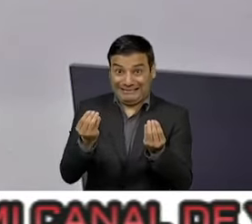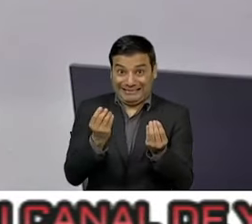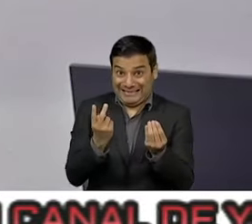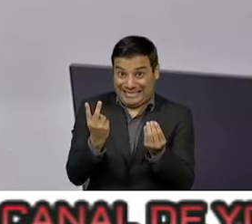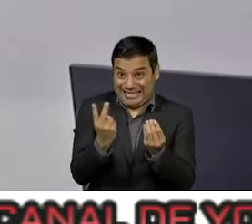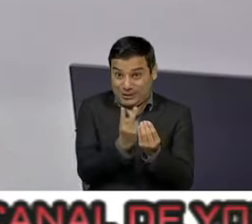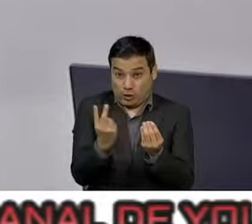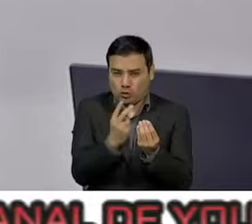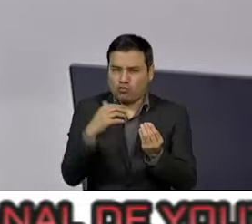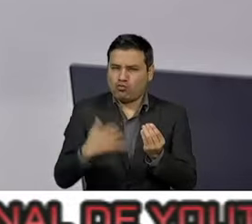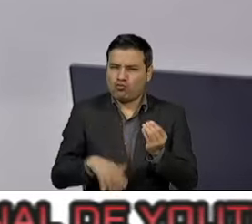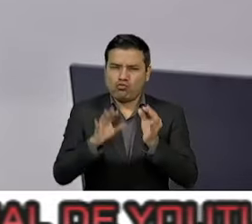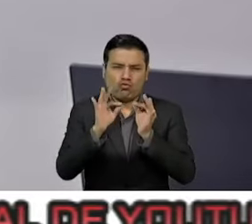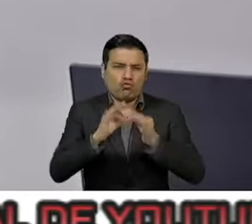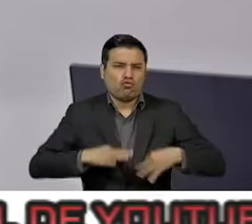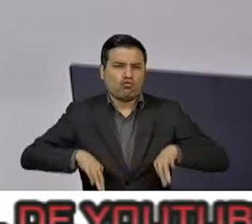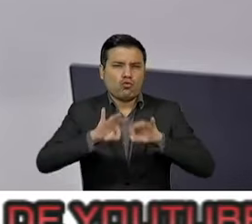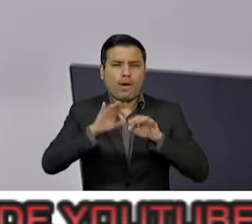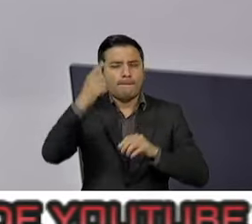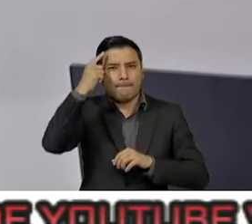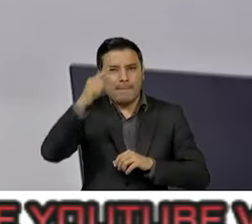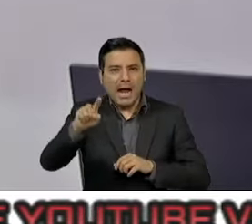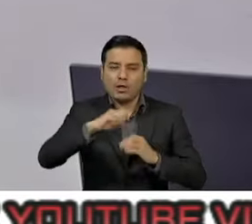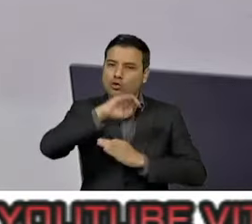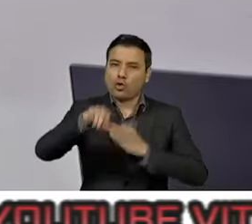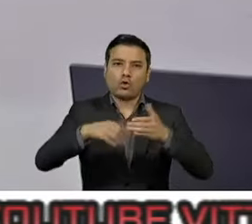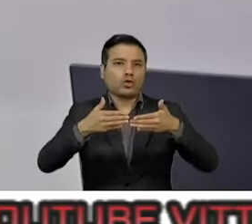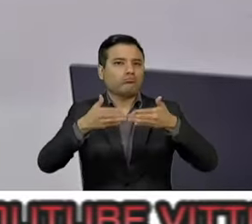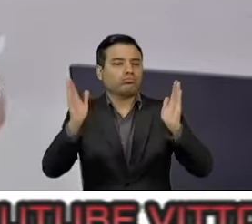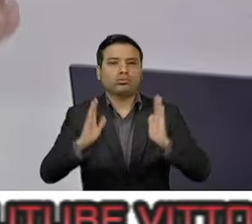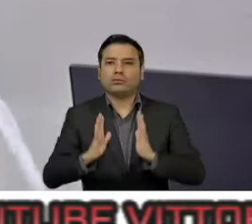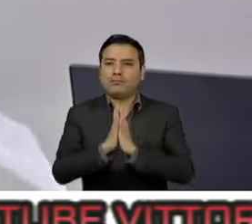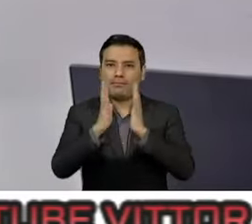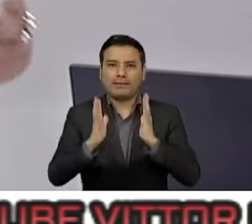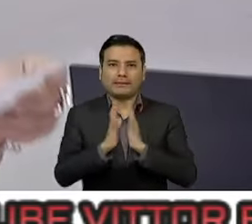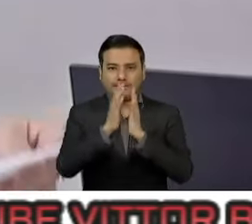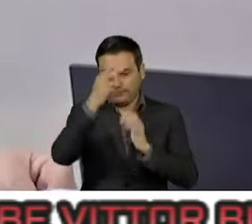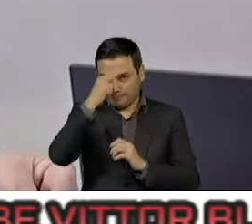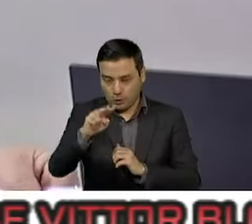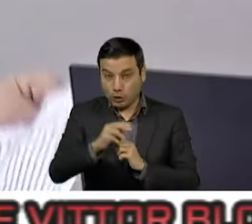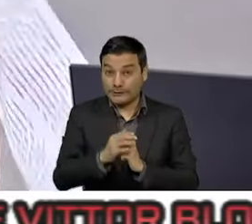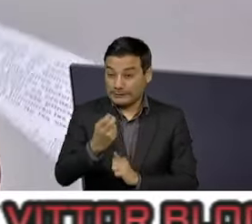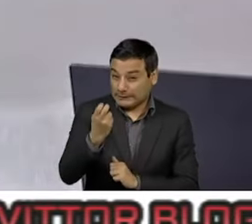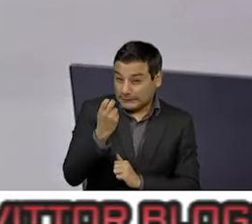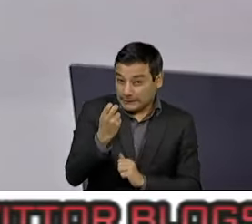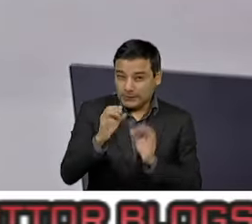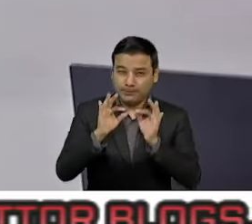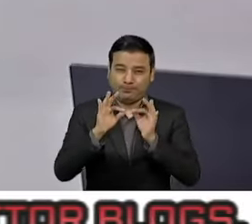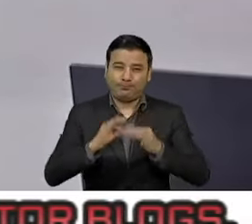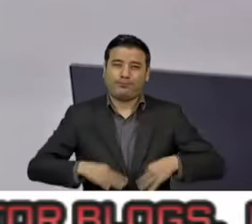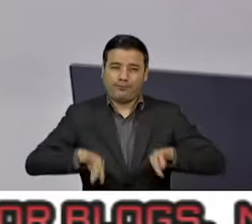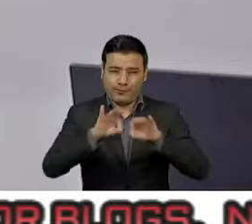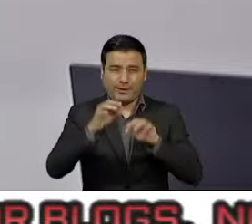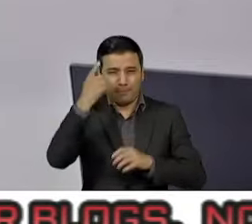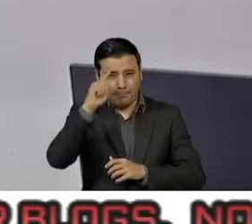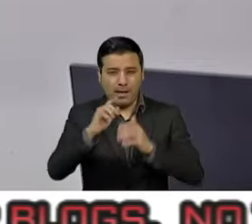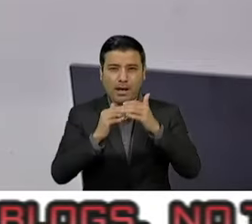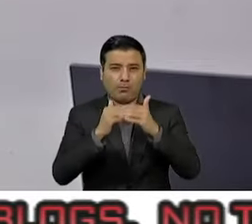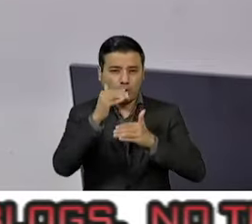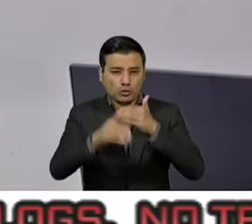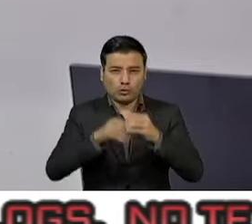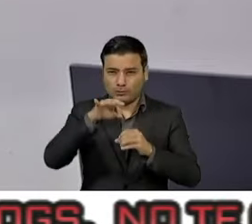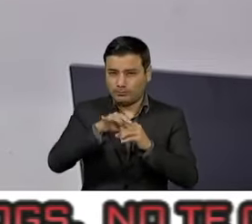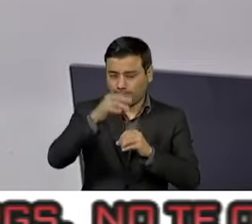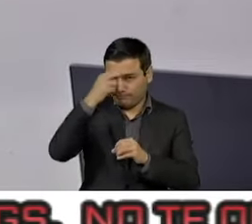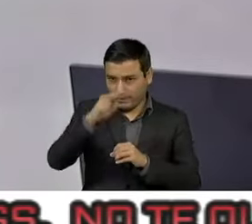la columna vertebral de la democracia electoral en México. Es uno de los eslabones más confiables de los procesos electorales de nuestro